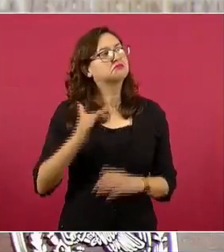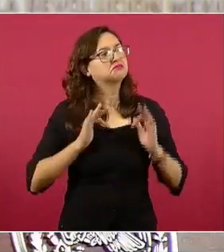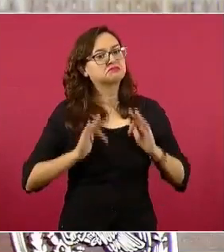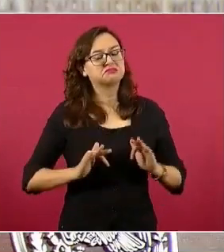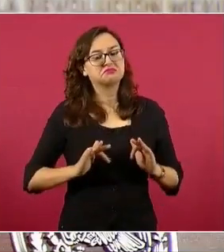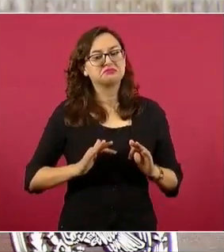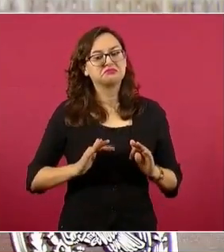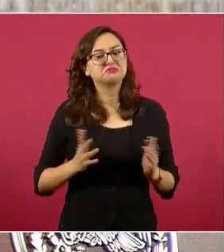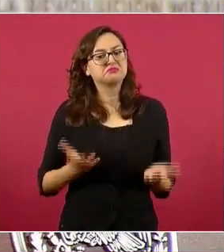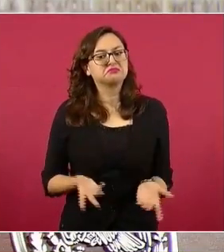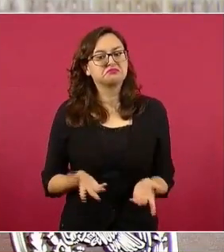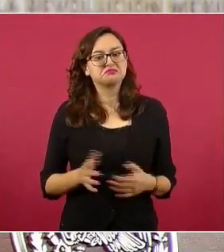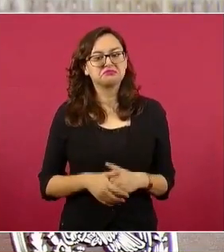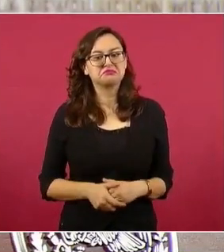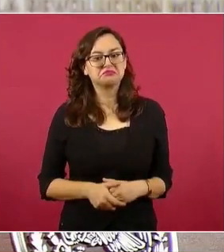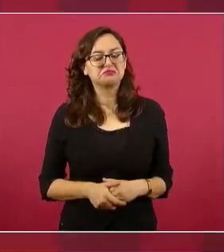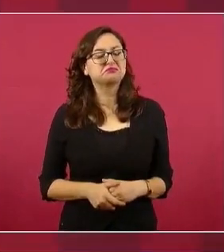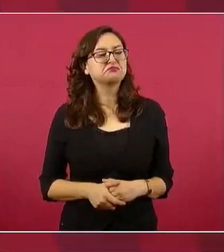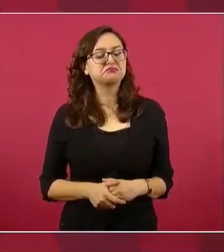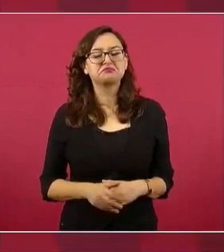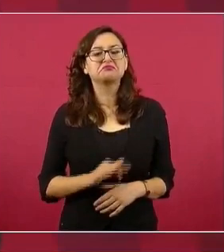mi conciencia,